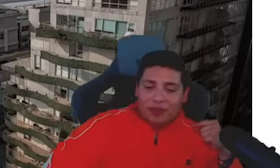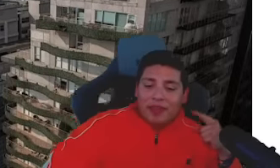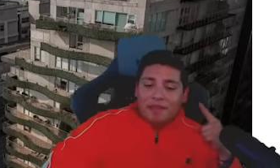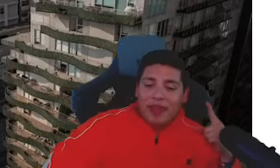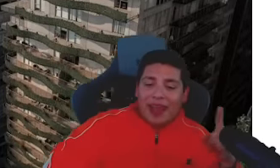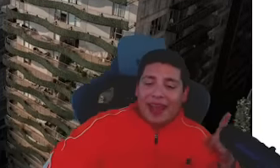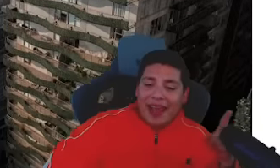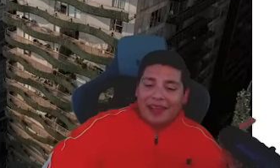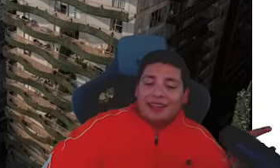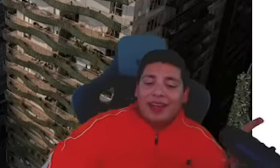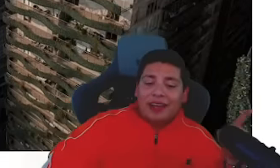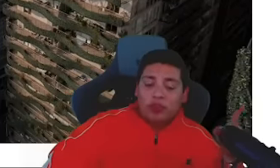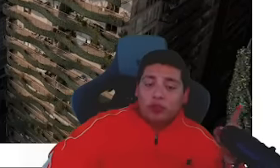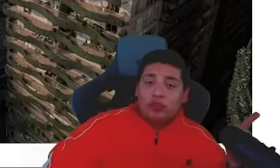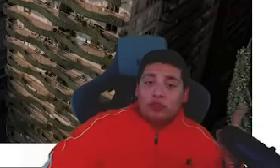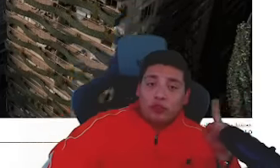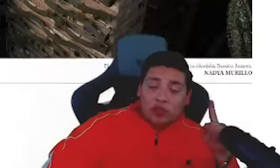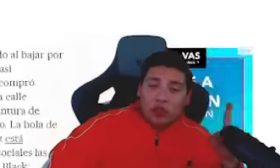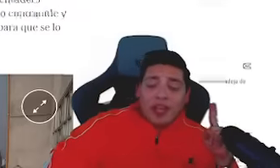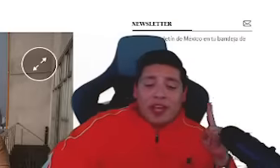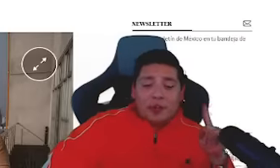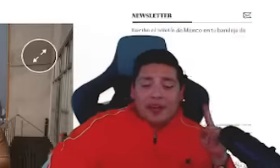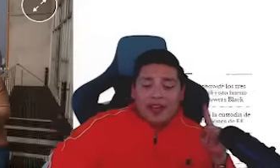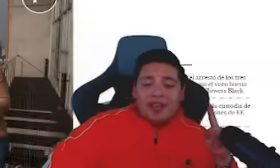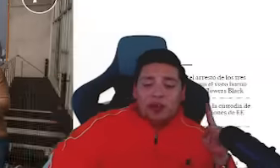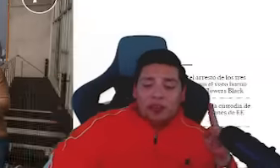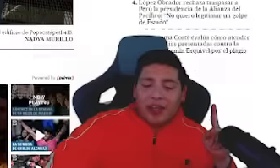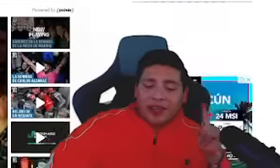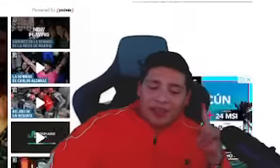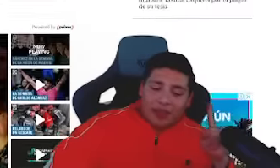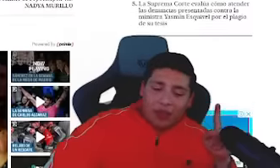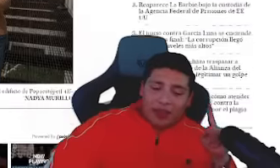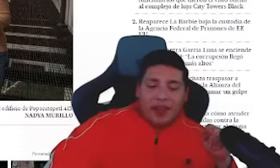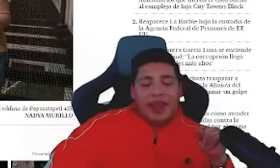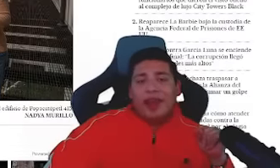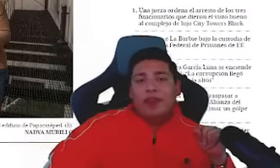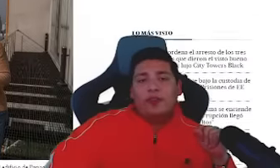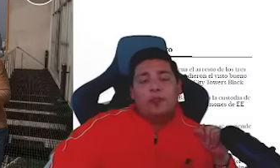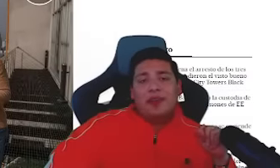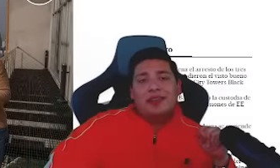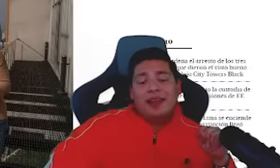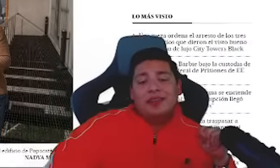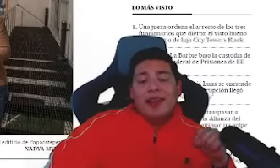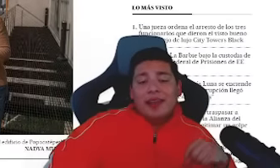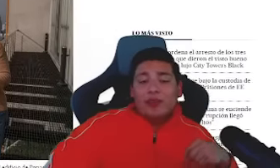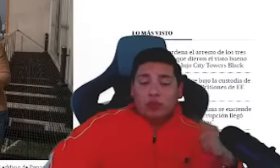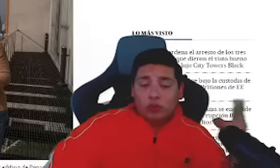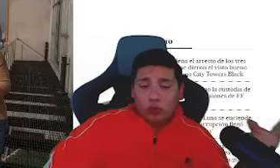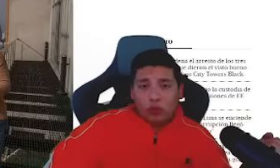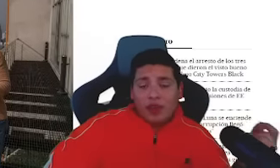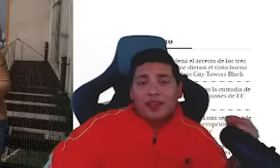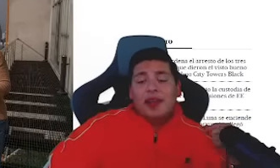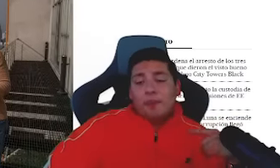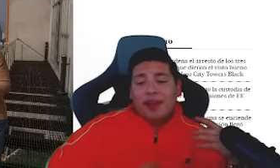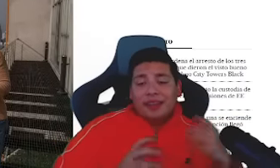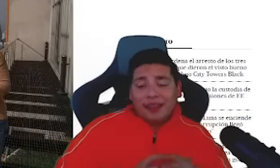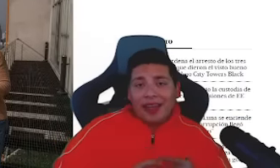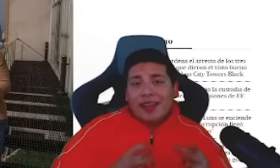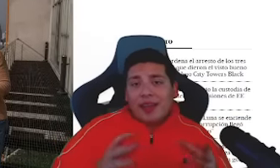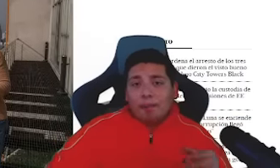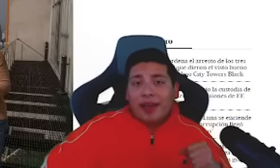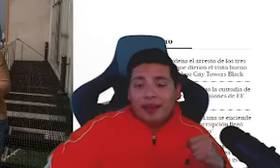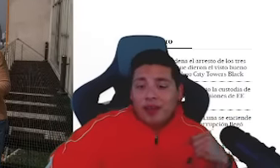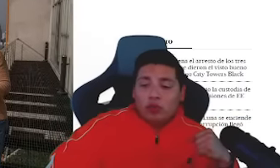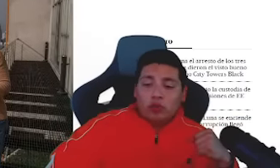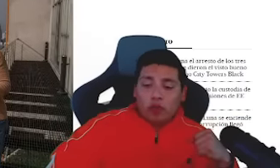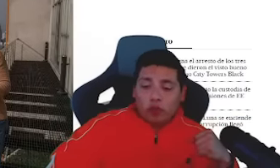los vecinos de esta construcción. Imagínense ustedes hasta dónde llegan los panistas y los constructores para